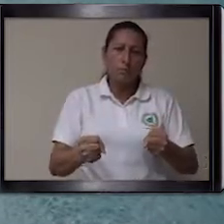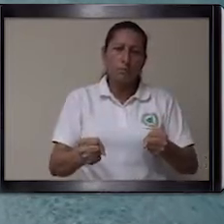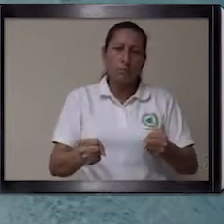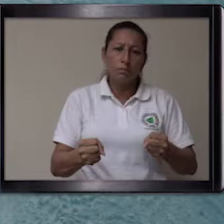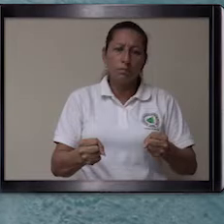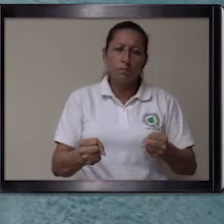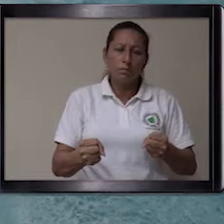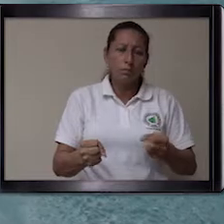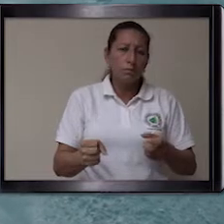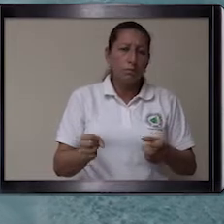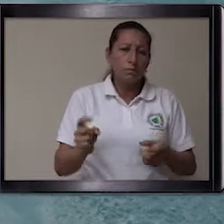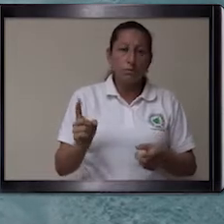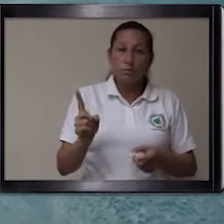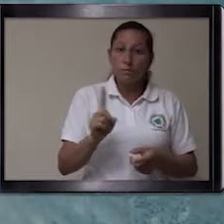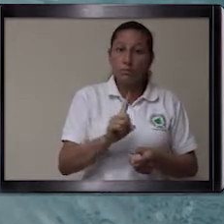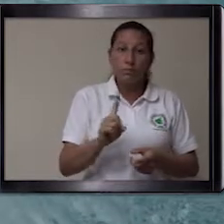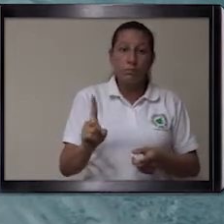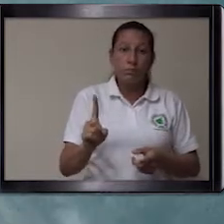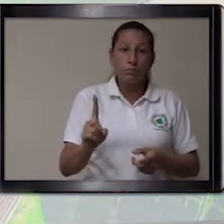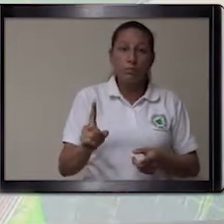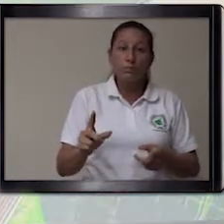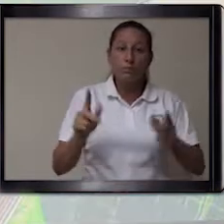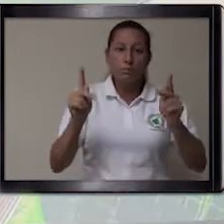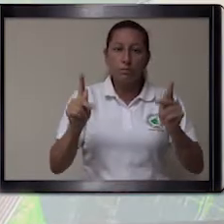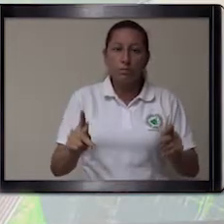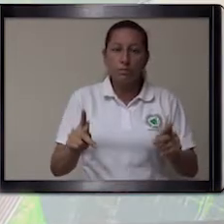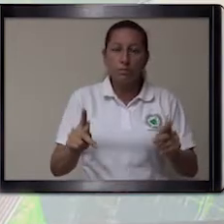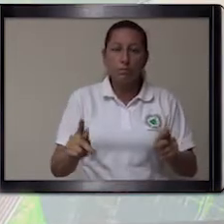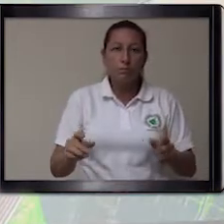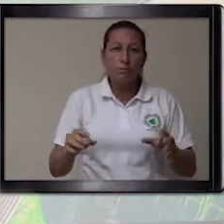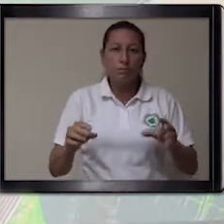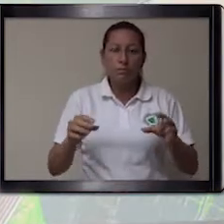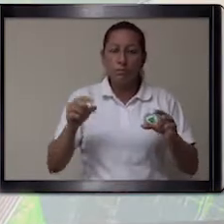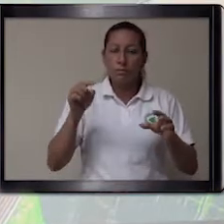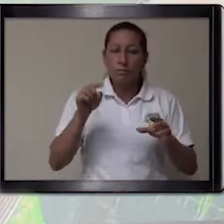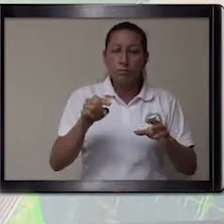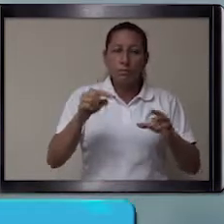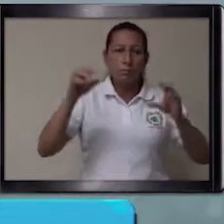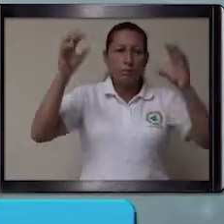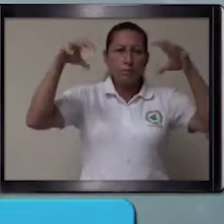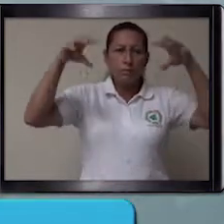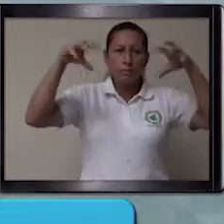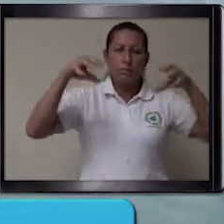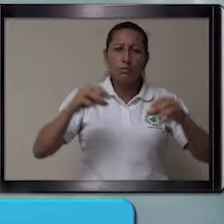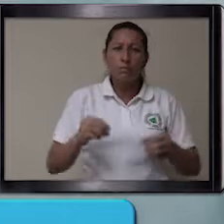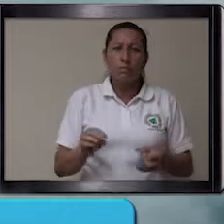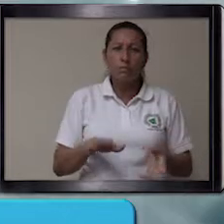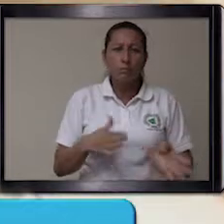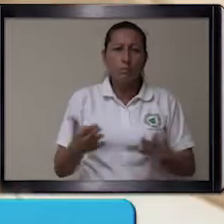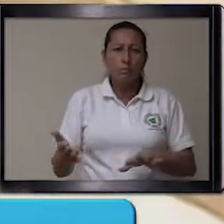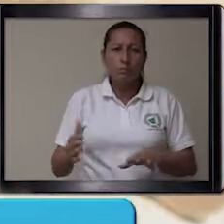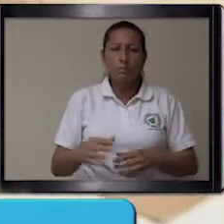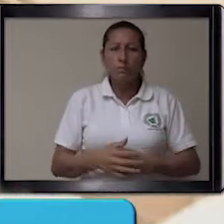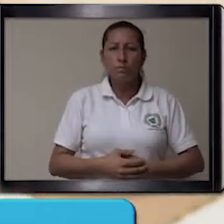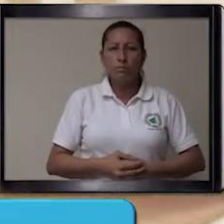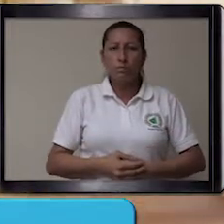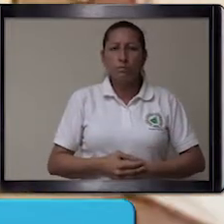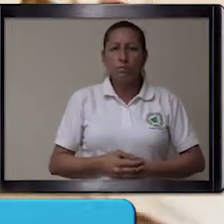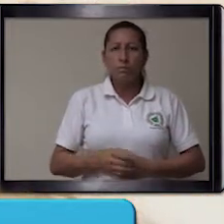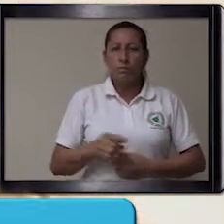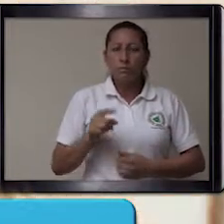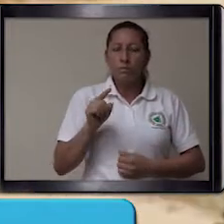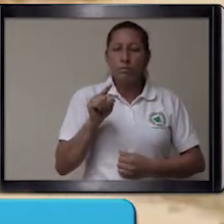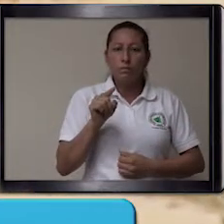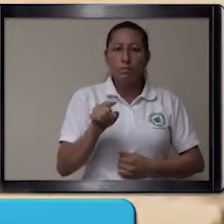¿verdad? De lo contrario, pues durante la época lluviosa fuerte van a ocurrir deslizamientos. Los daños materiales en estos eventos